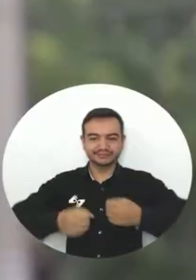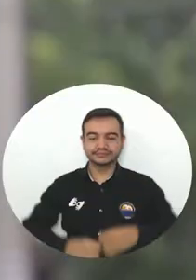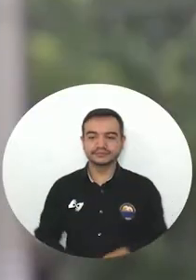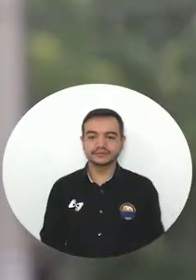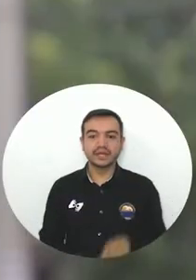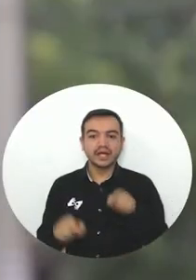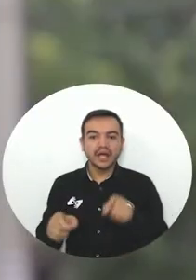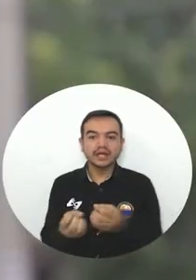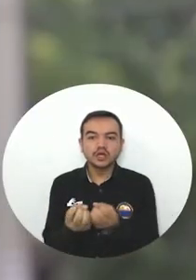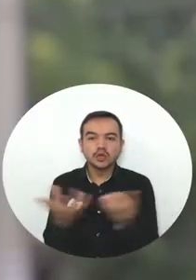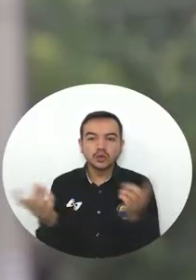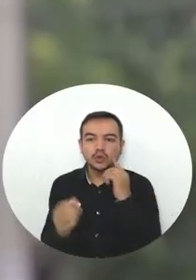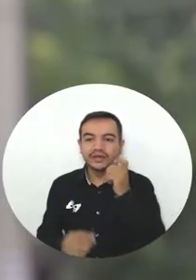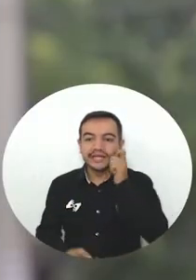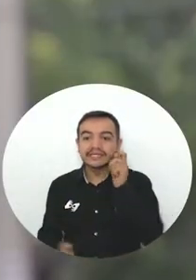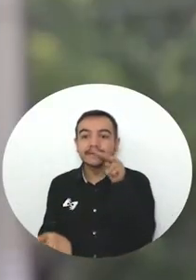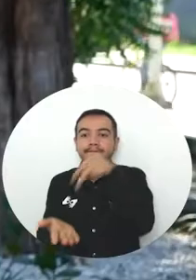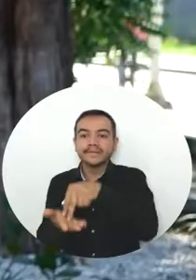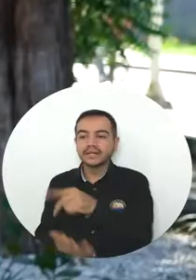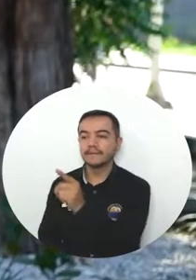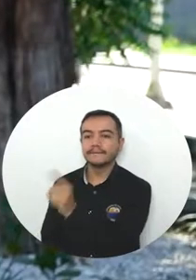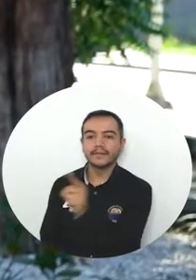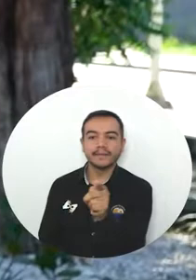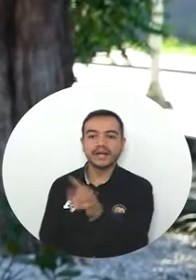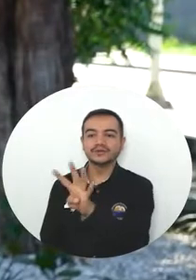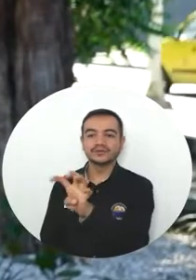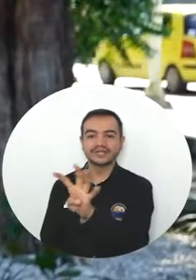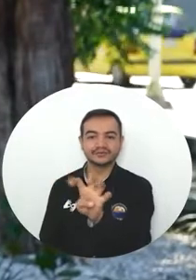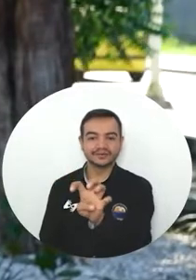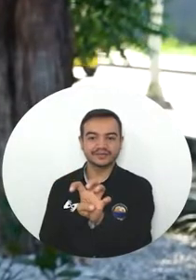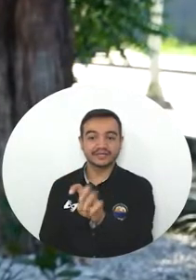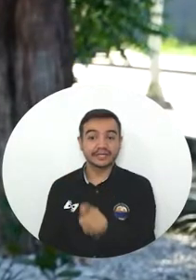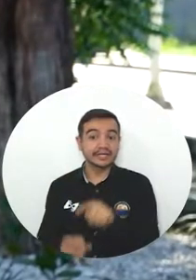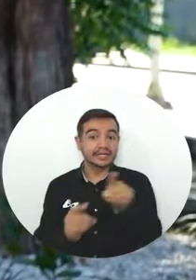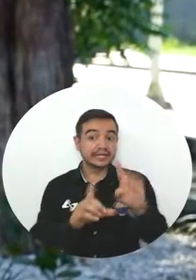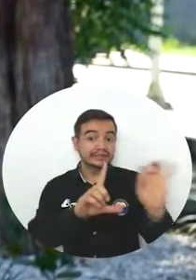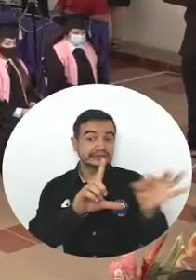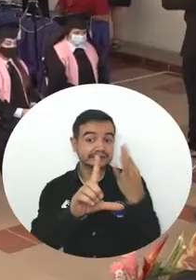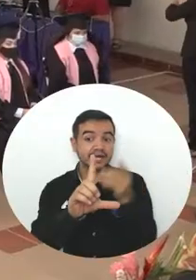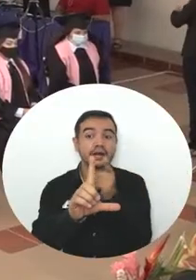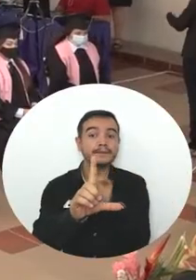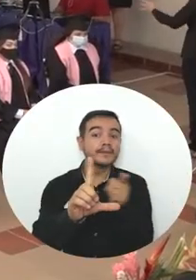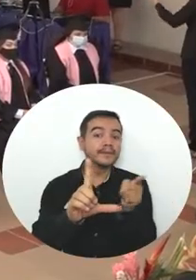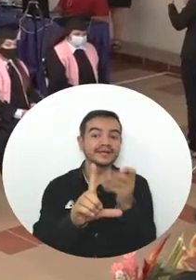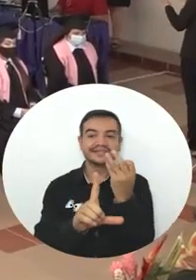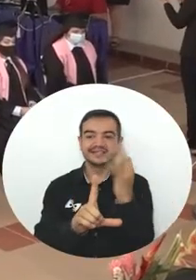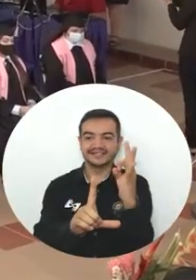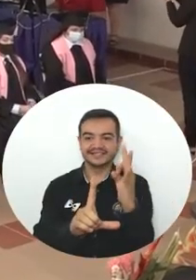con 99 graduados que asistieron al auditorio y 13 conectados de forma virtual.